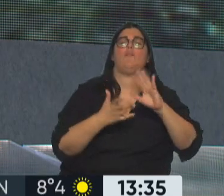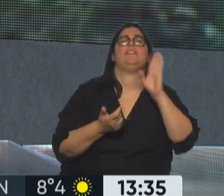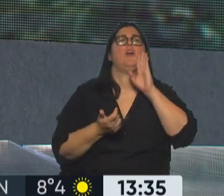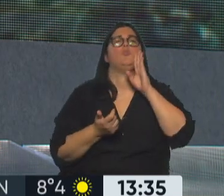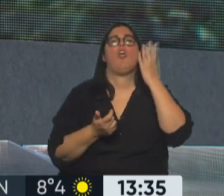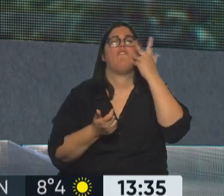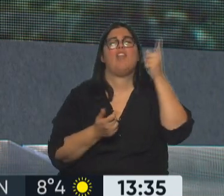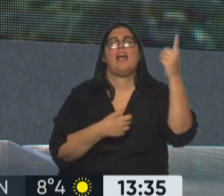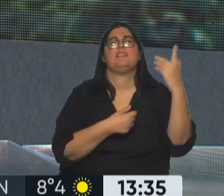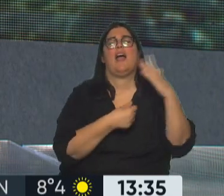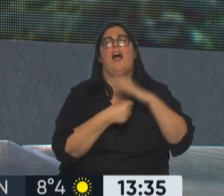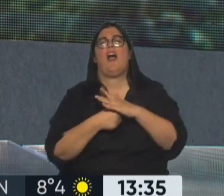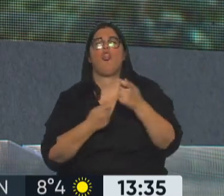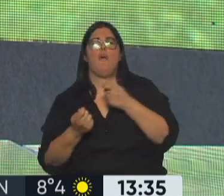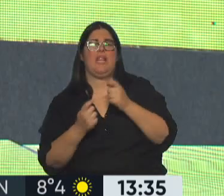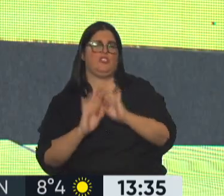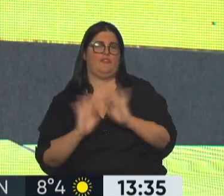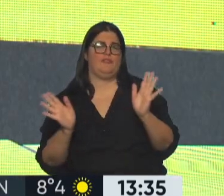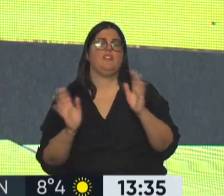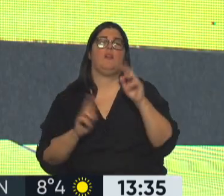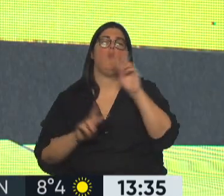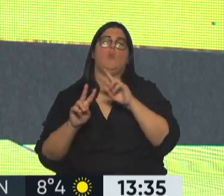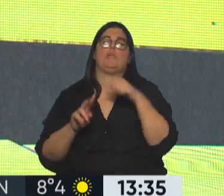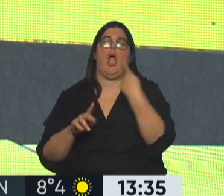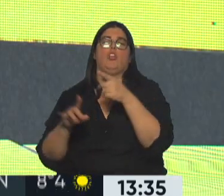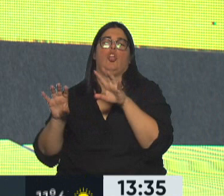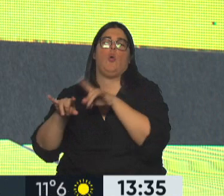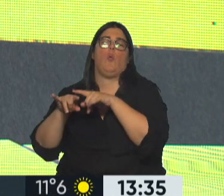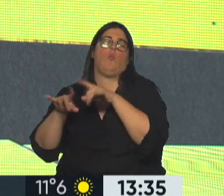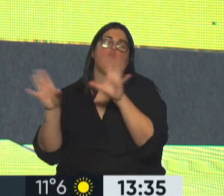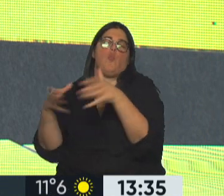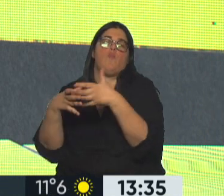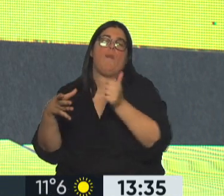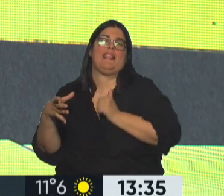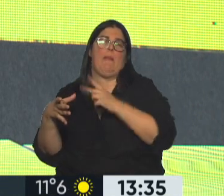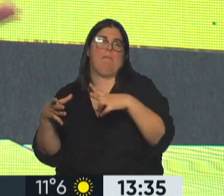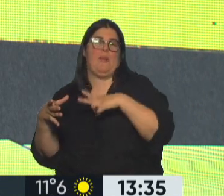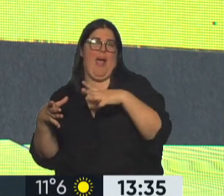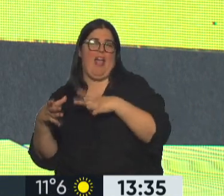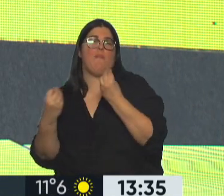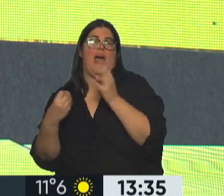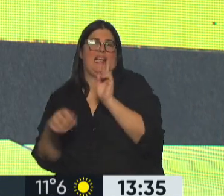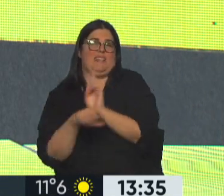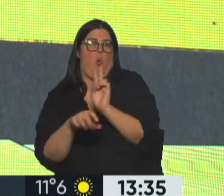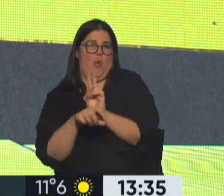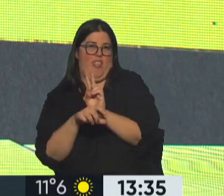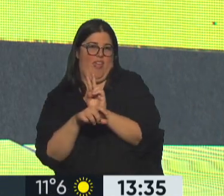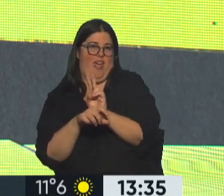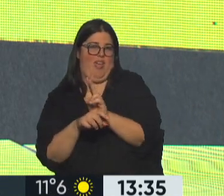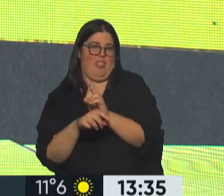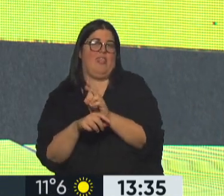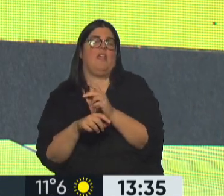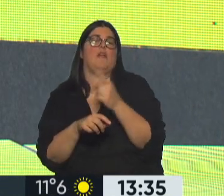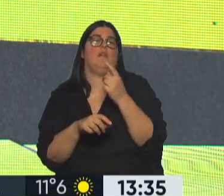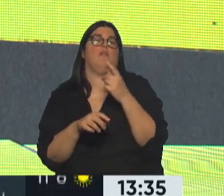están recurriendo a este tipo de ejércitos privados para poder garantizarse una seguridad ante la amenaza terrorista y ante la amenaza también de la